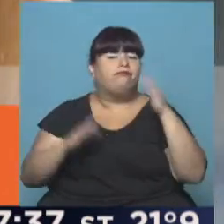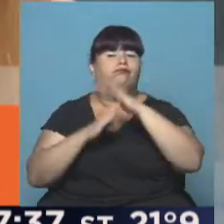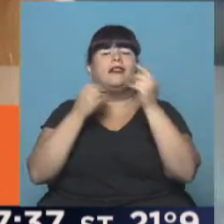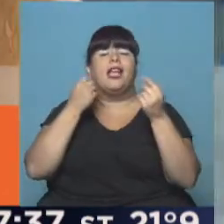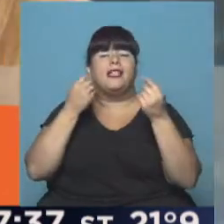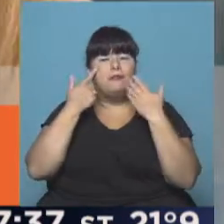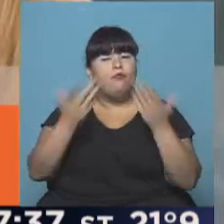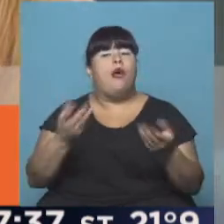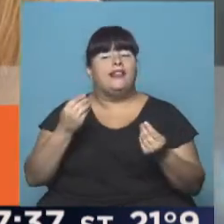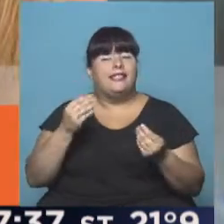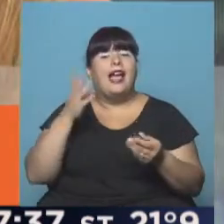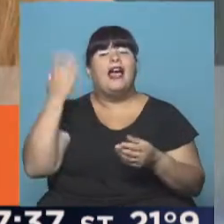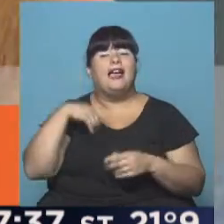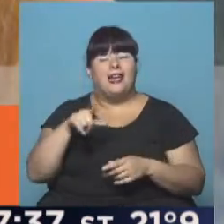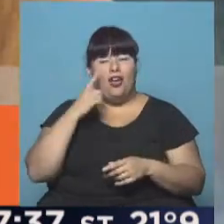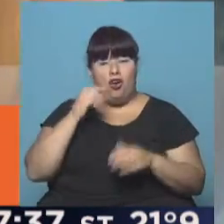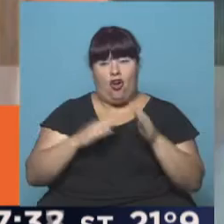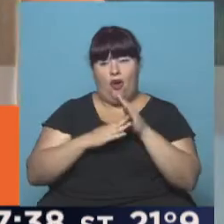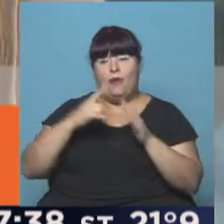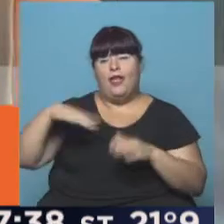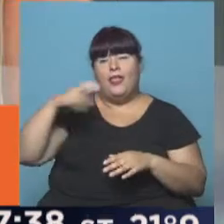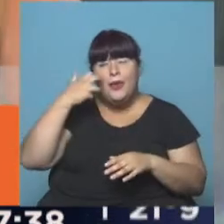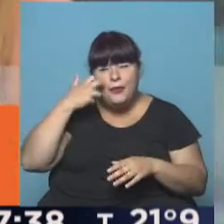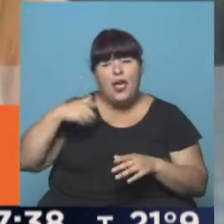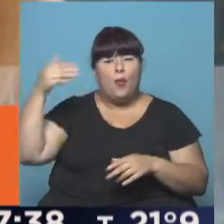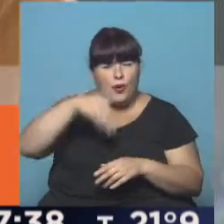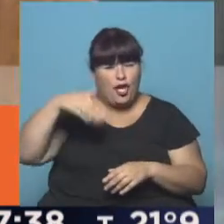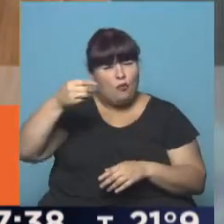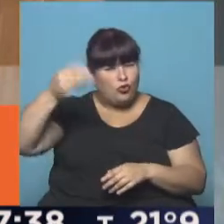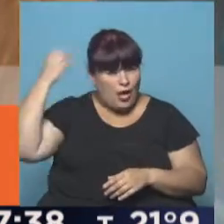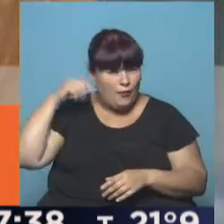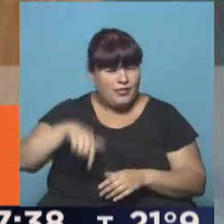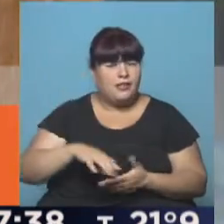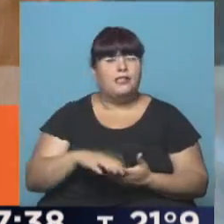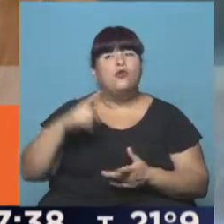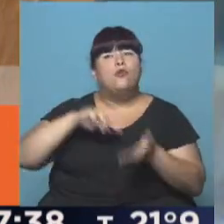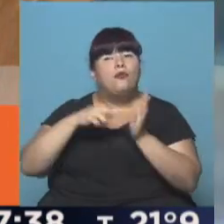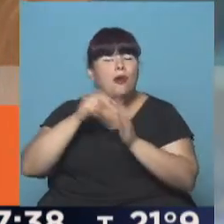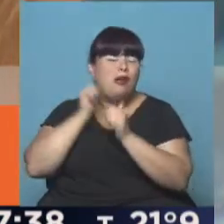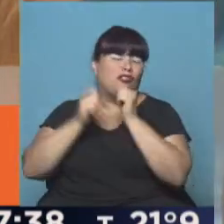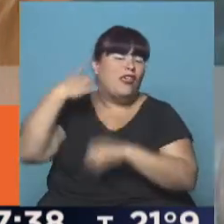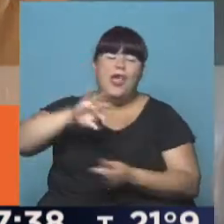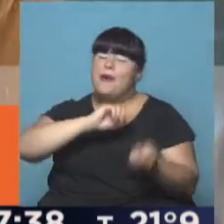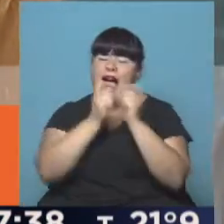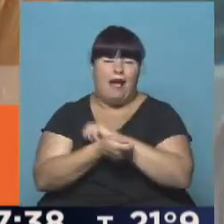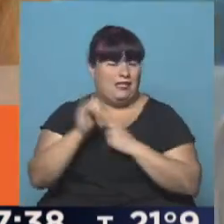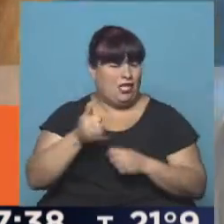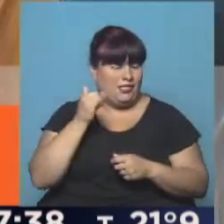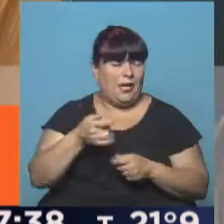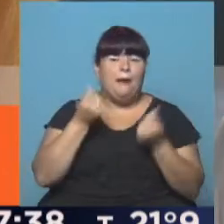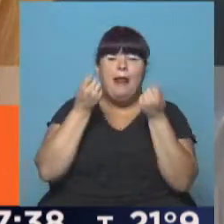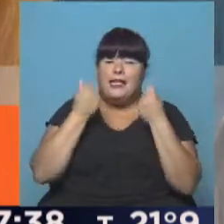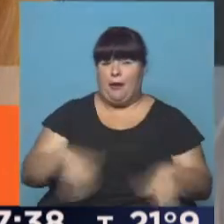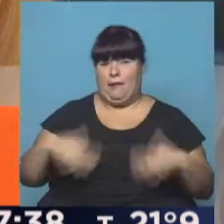está desenmascarando, dice el ombudsman de la tercera edad, muchas veces vino aquí a hablar, es un problema histórico que hay que modificar y si le hace perder mucha